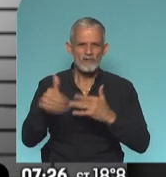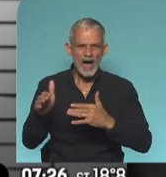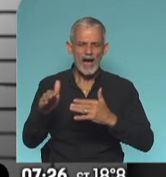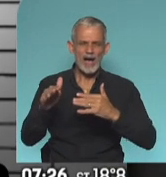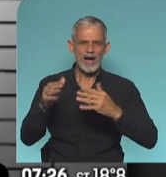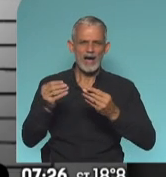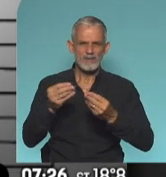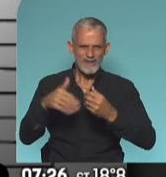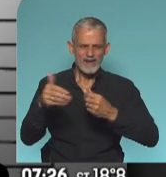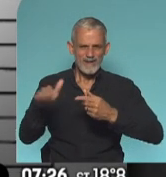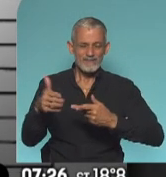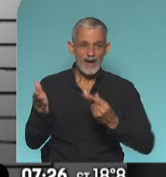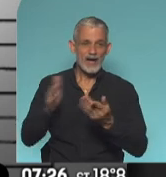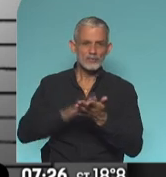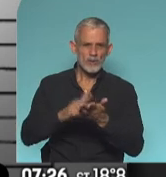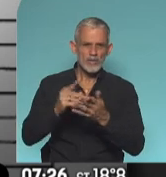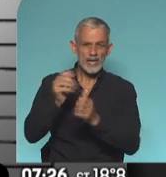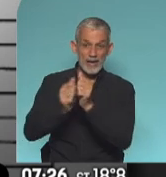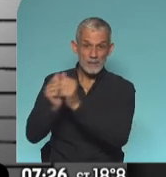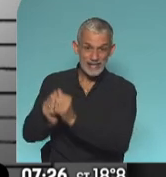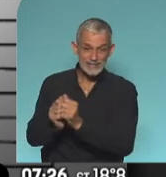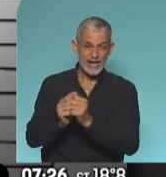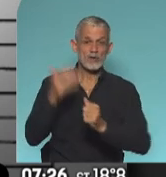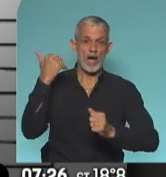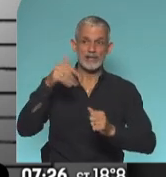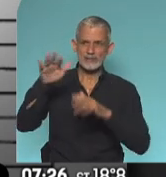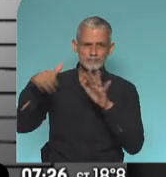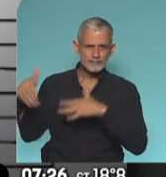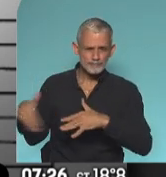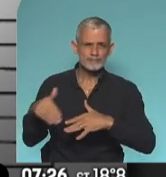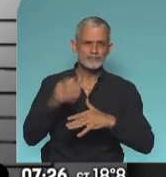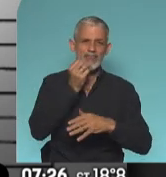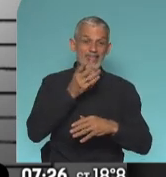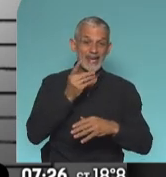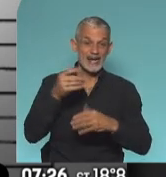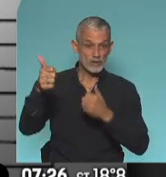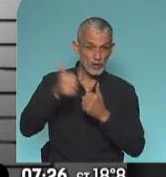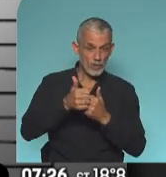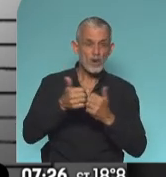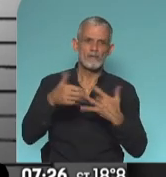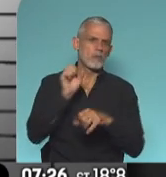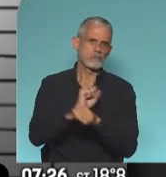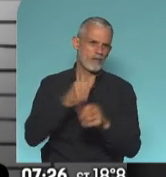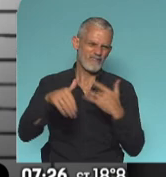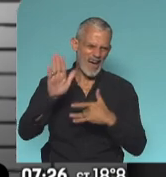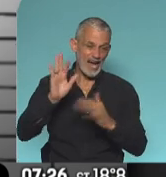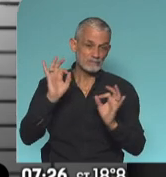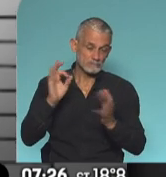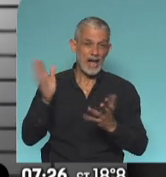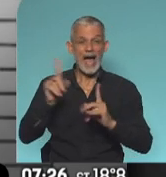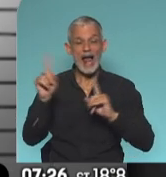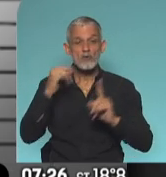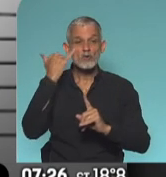a ocurrir con todos los empresarios que fueron convocados a prestar declaración en varios de ellos ya se habían acogido